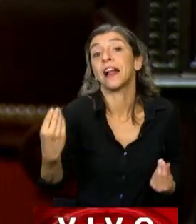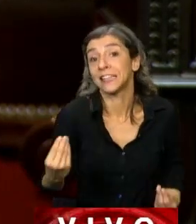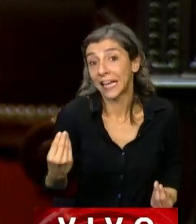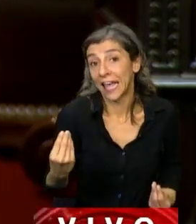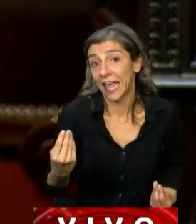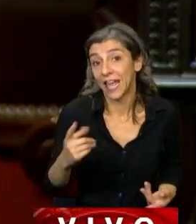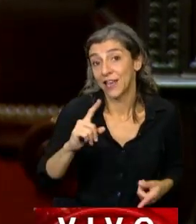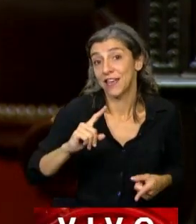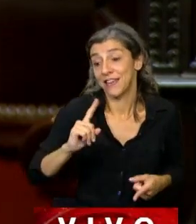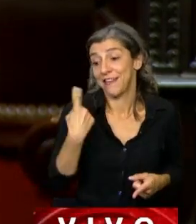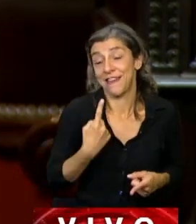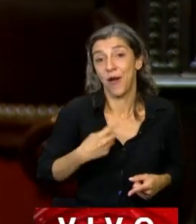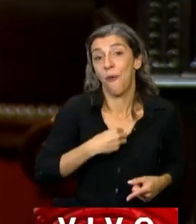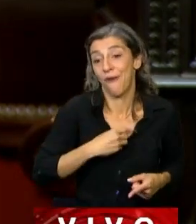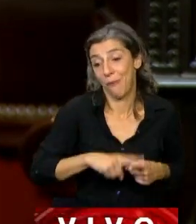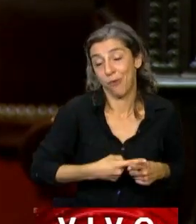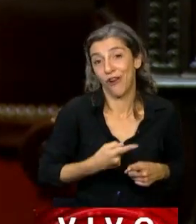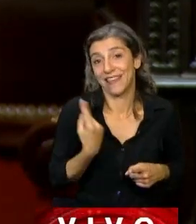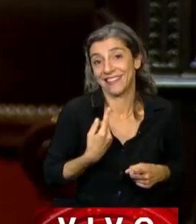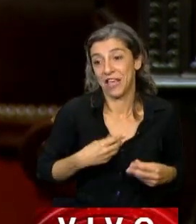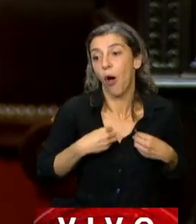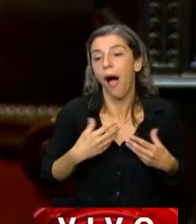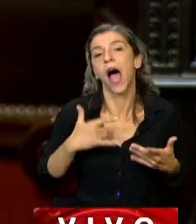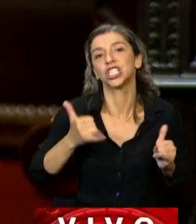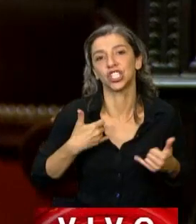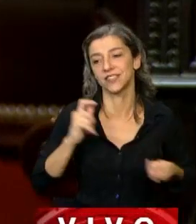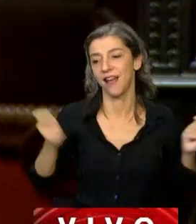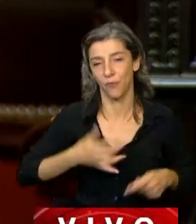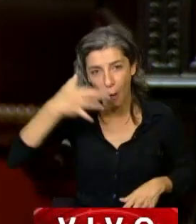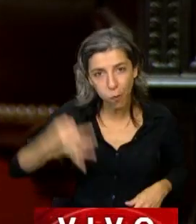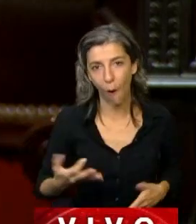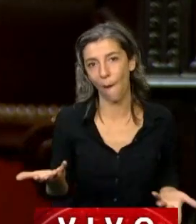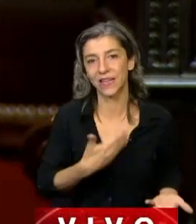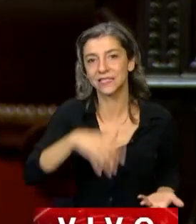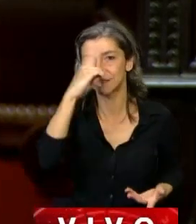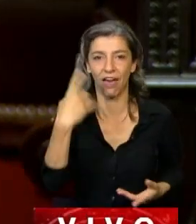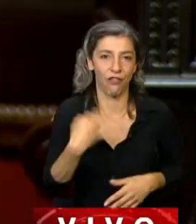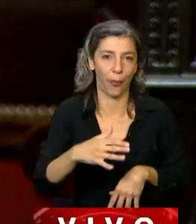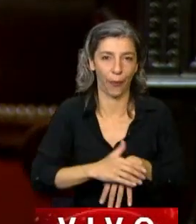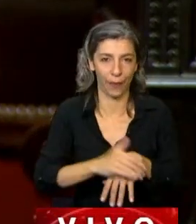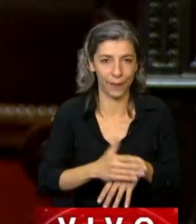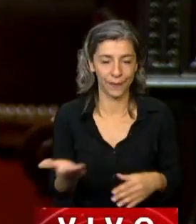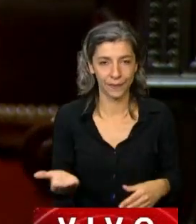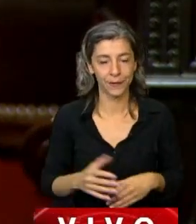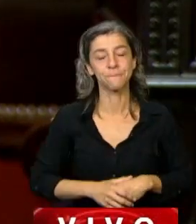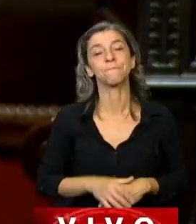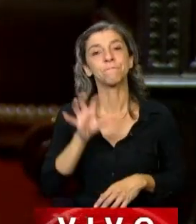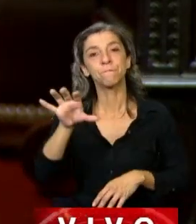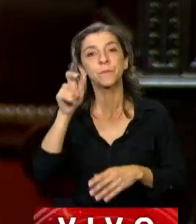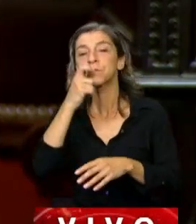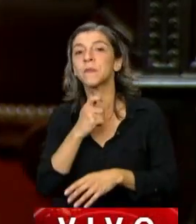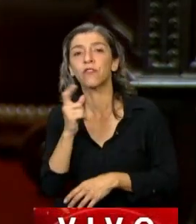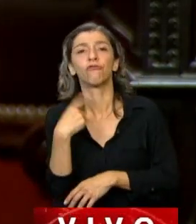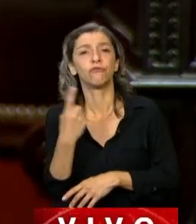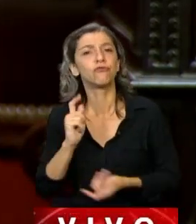ponerlo en práctica. En Mendoza también se incrementó y sobre todo se incrementó el gran cambio y el gran